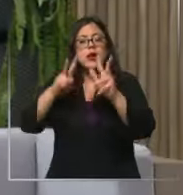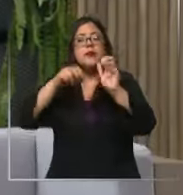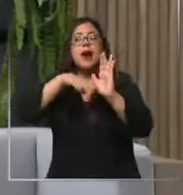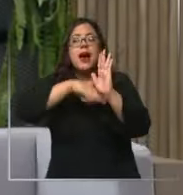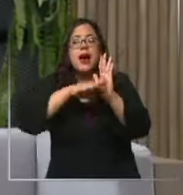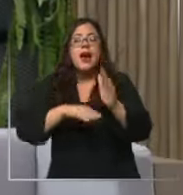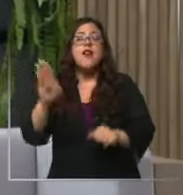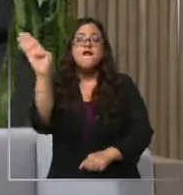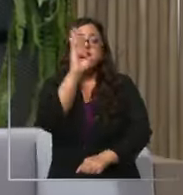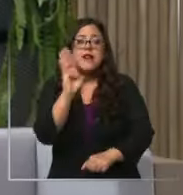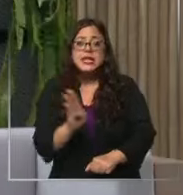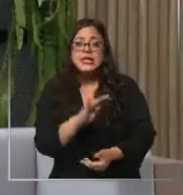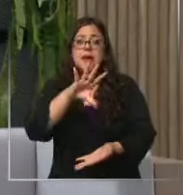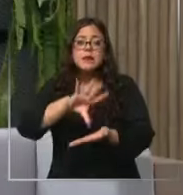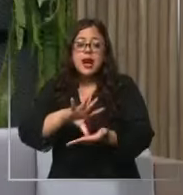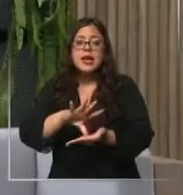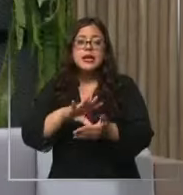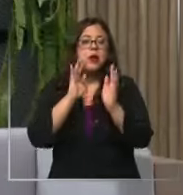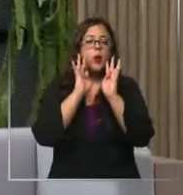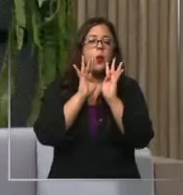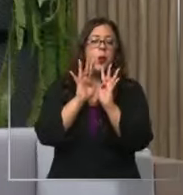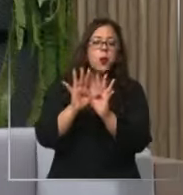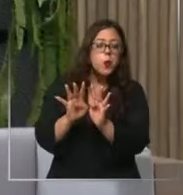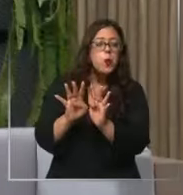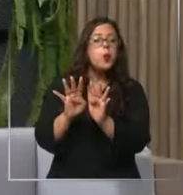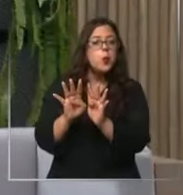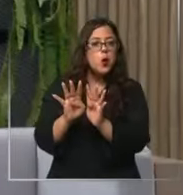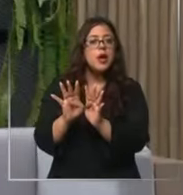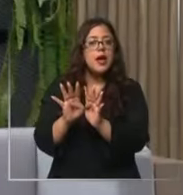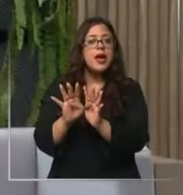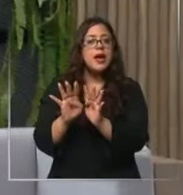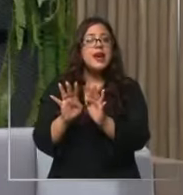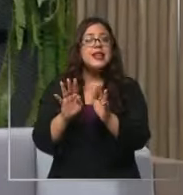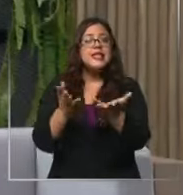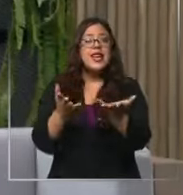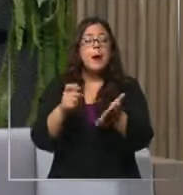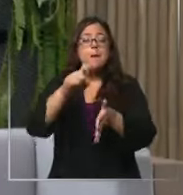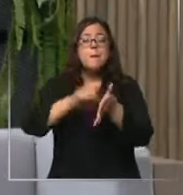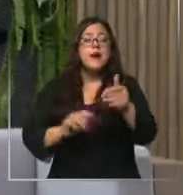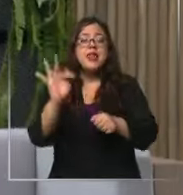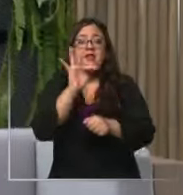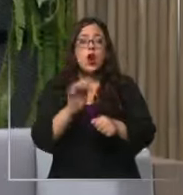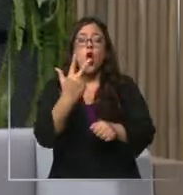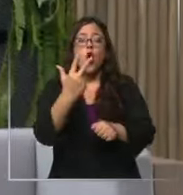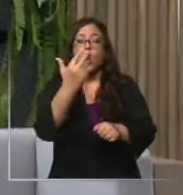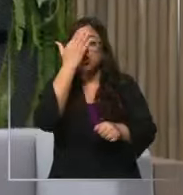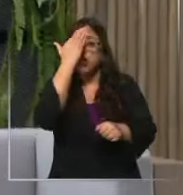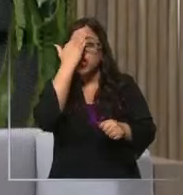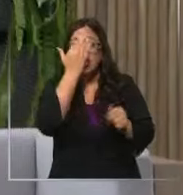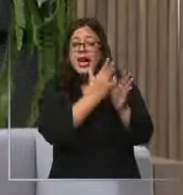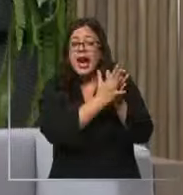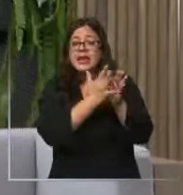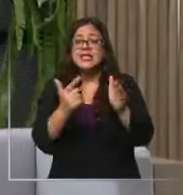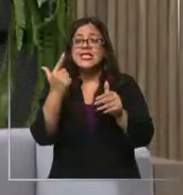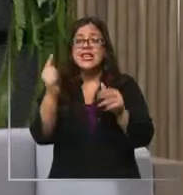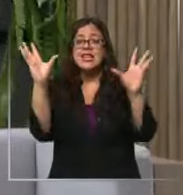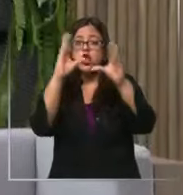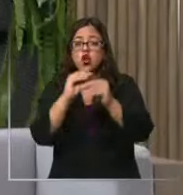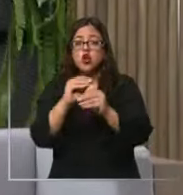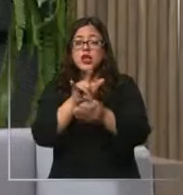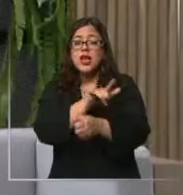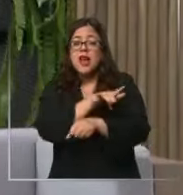que Brasil sin duda se lleva todas las miradas y podemos hablar de un paquete para febrero de 8 días, 7 noches que incluyen el vuelo